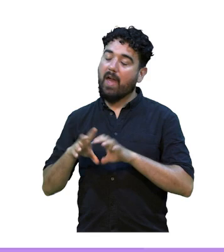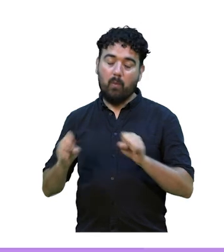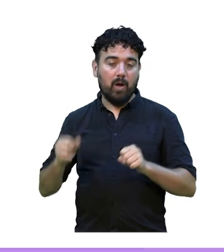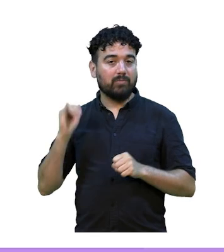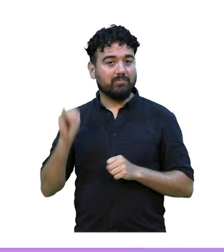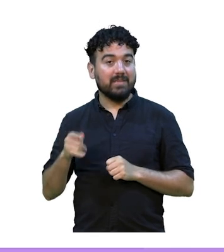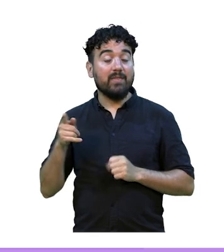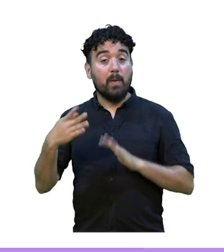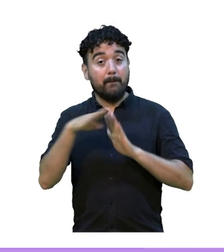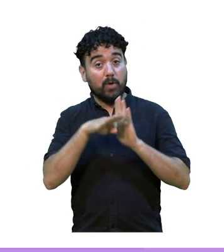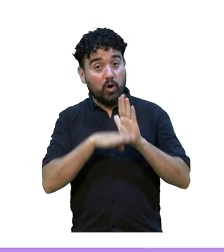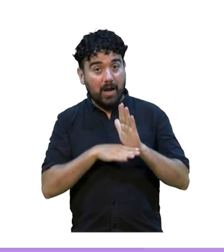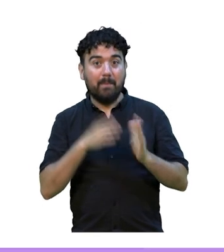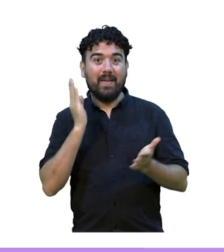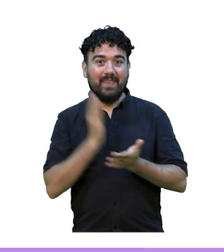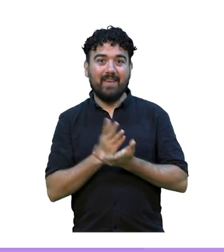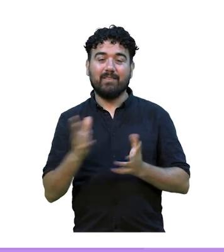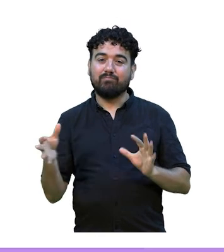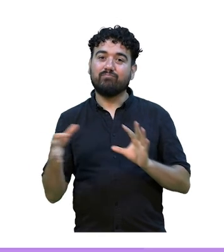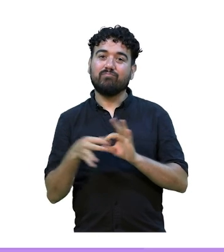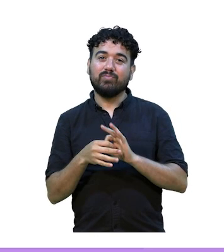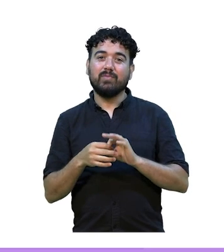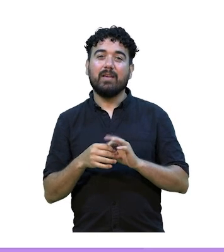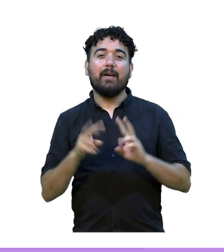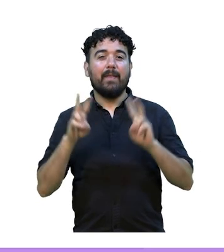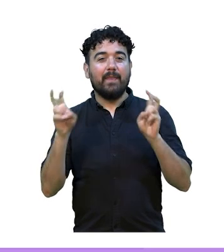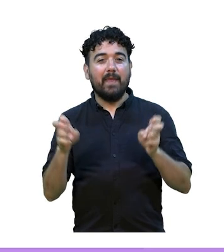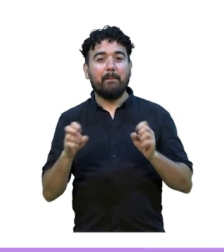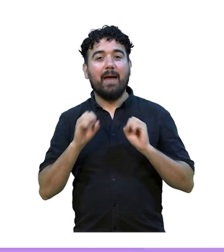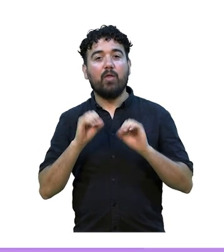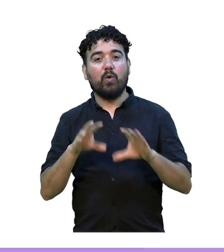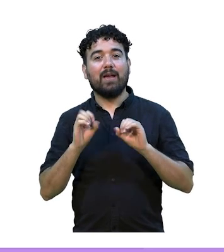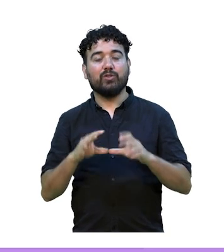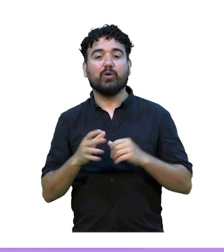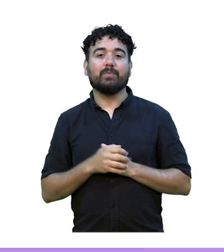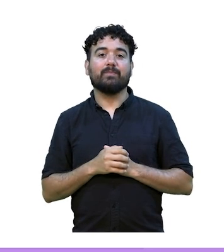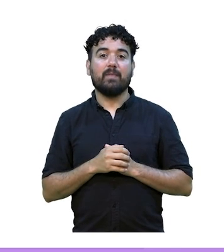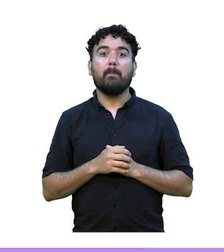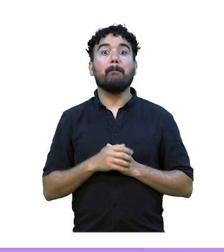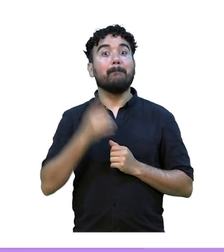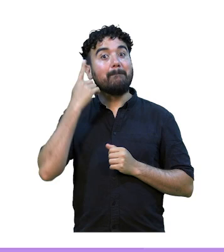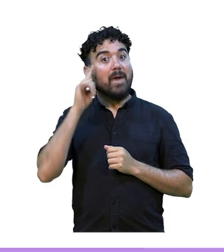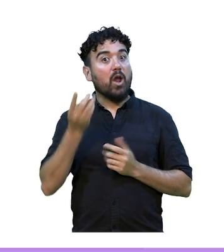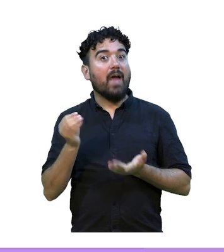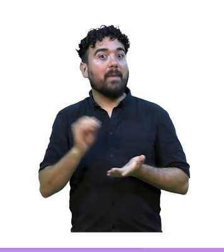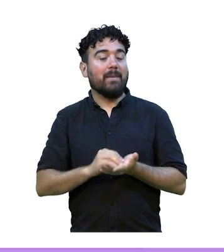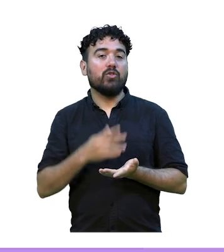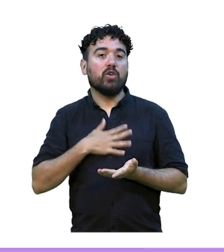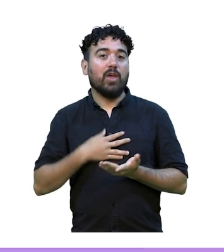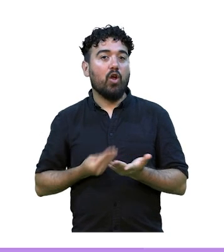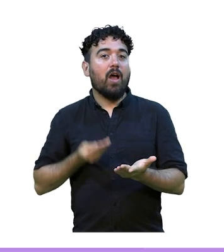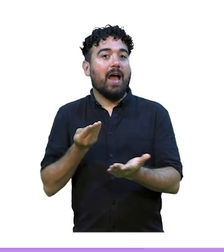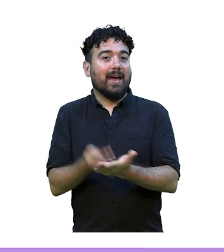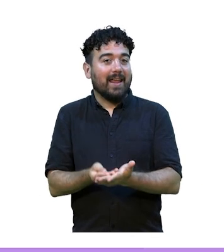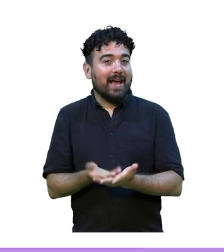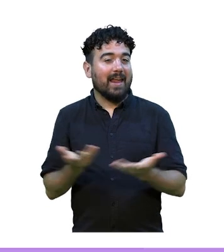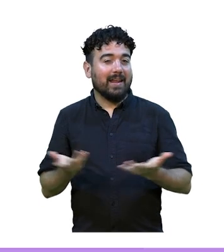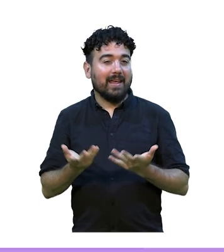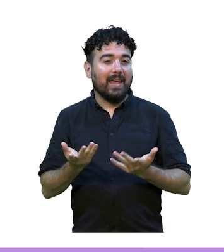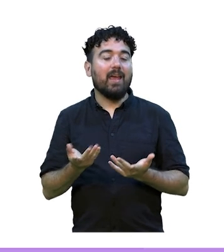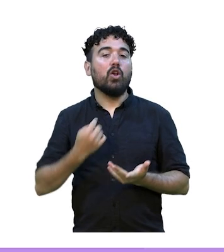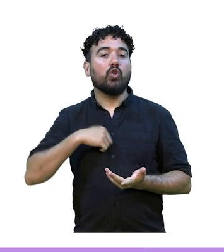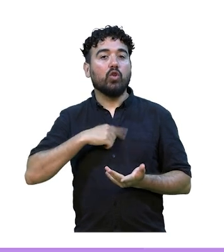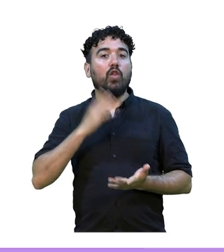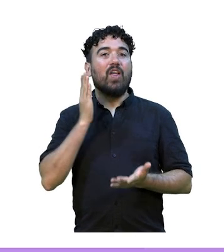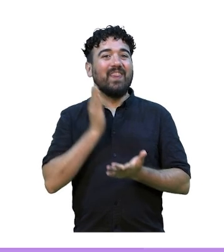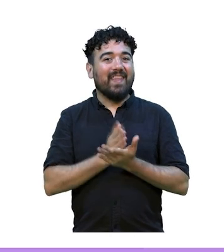Sí, estoy totalmente de acuerdo, ¿cierto? Estos programas tienen que ir de la mano de la educación. Pero además solo